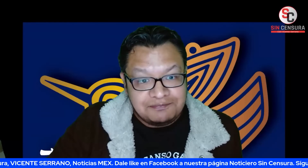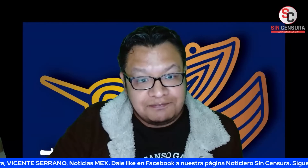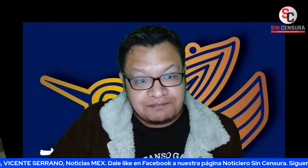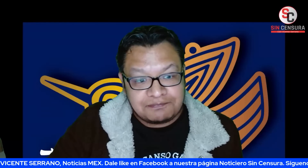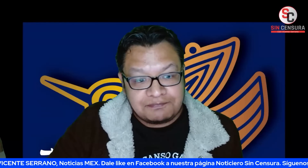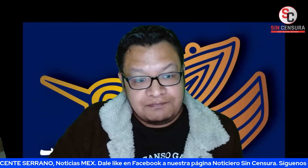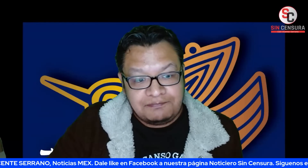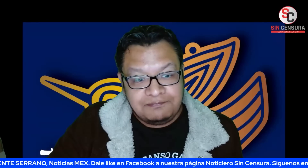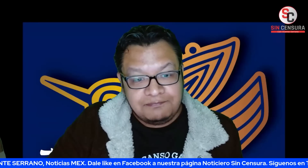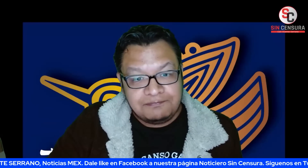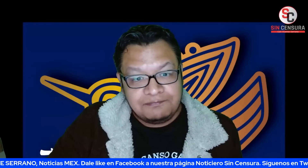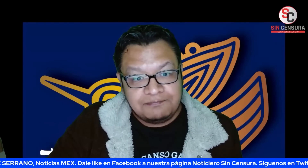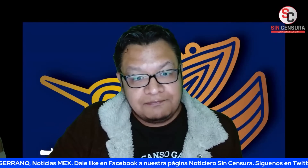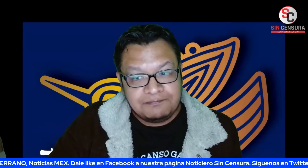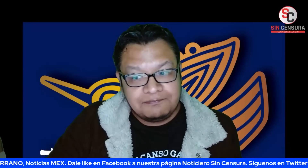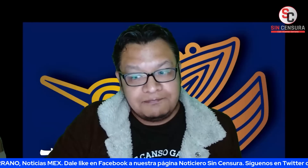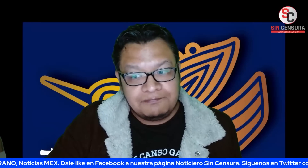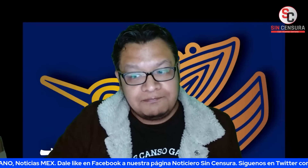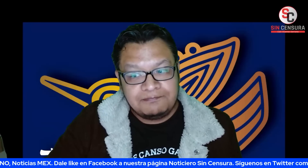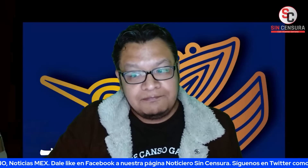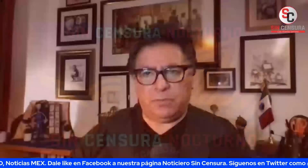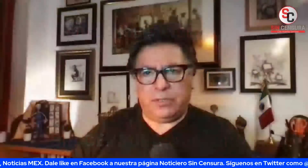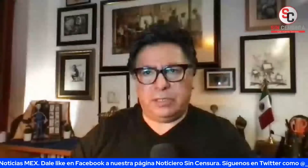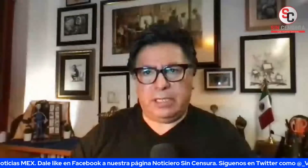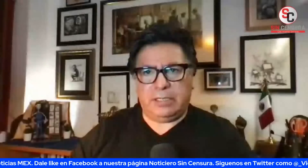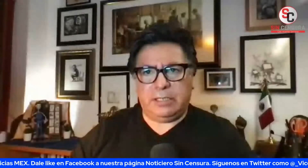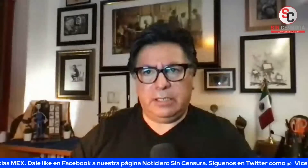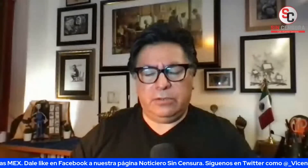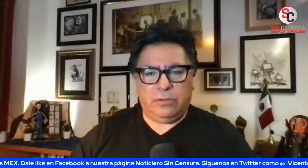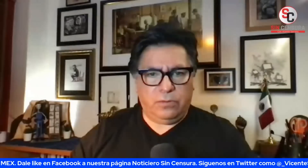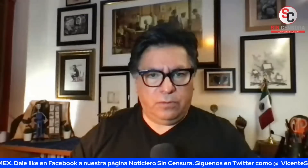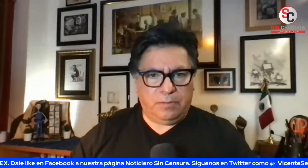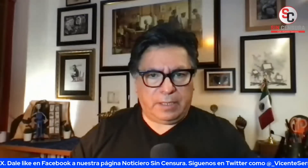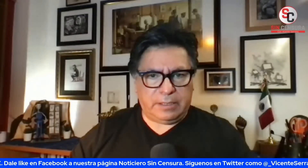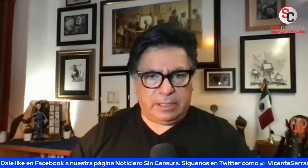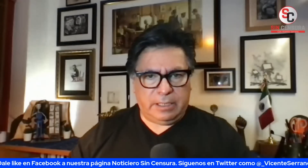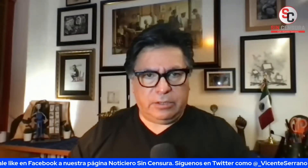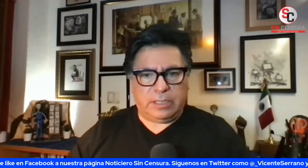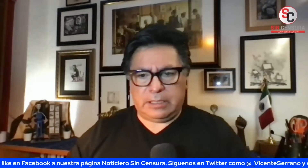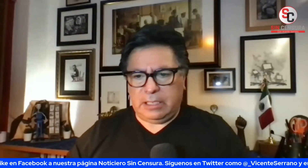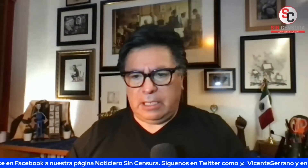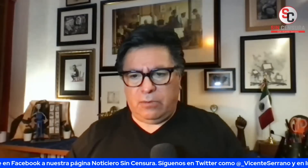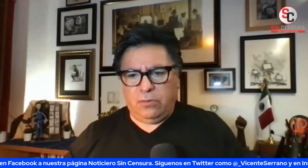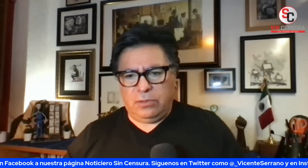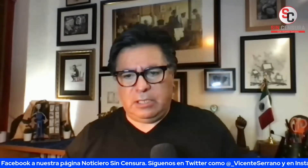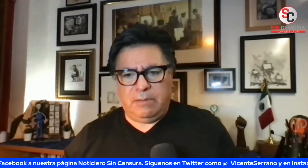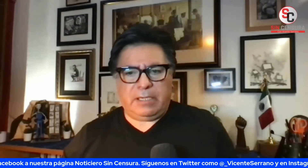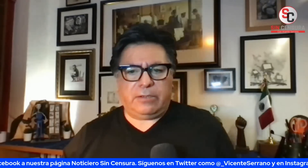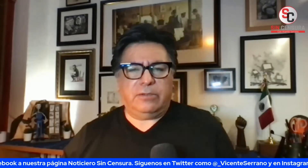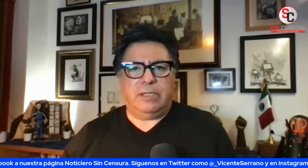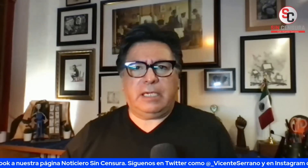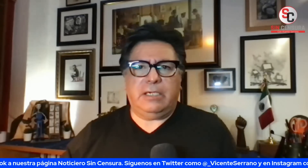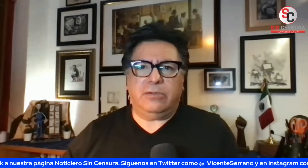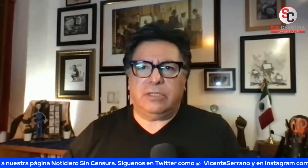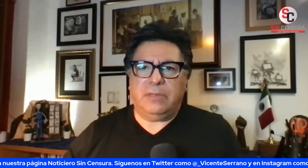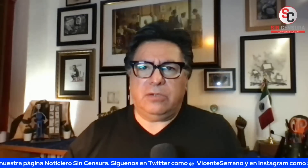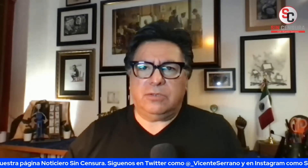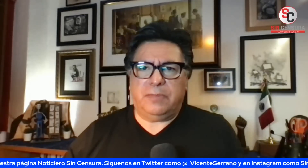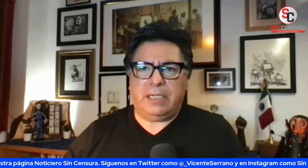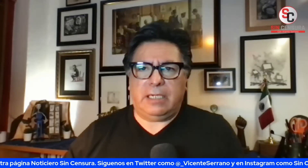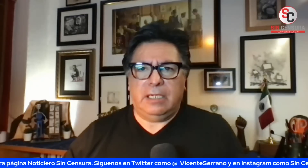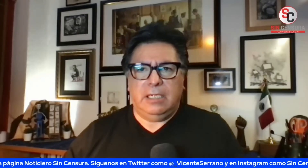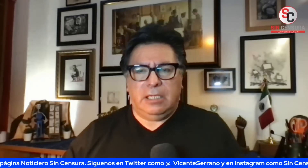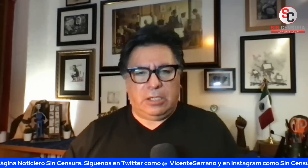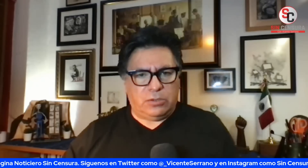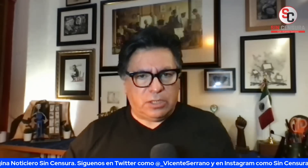intocables. Así es. Bueno, amigos, pues ha sido un placer. Y ahora sí, la última ronda, queridos